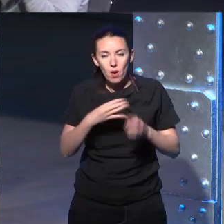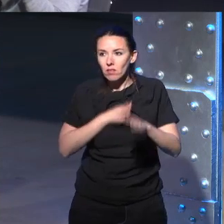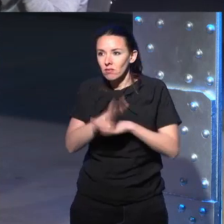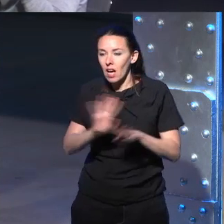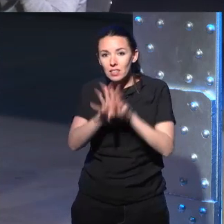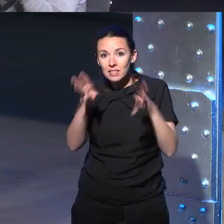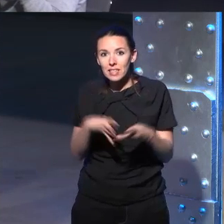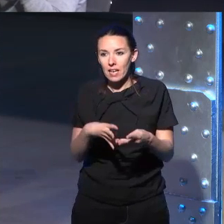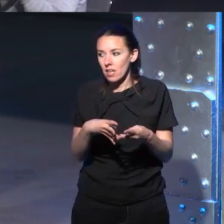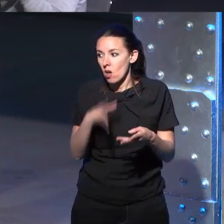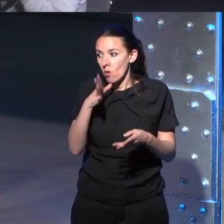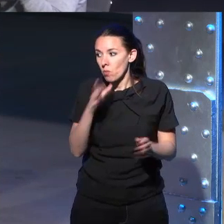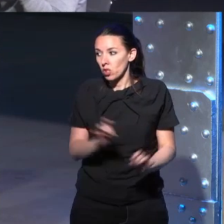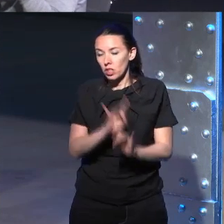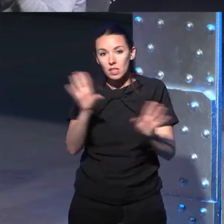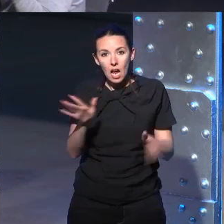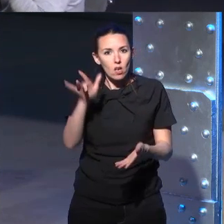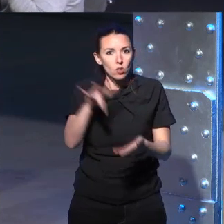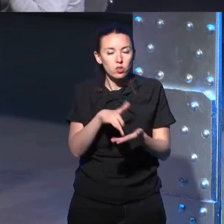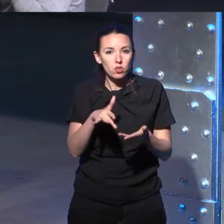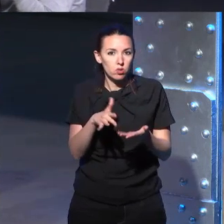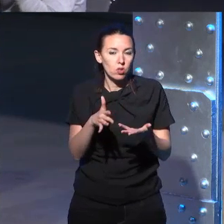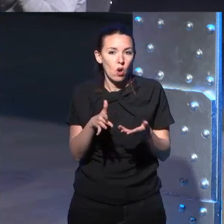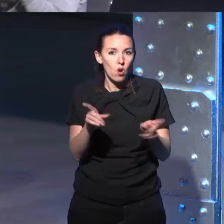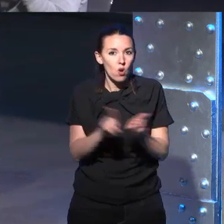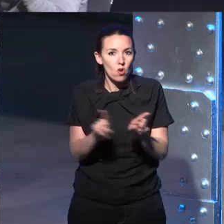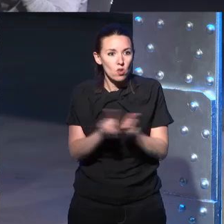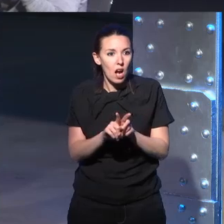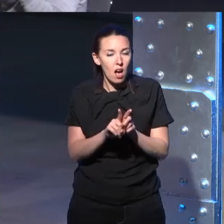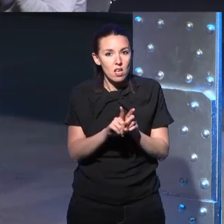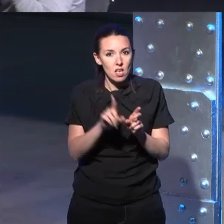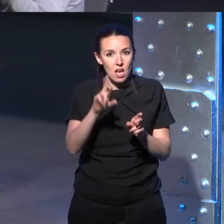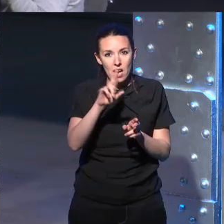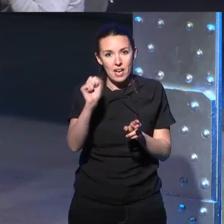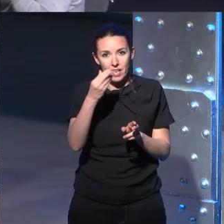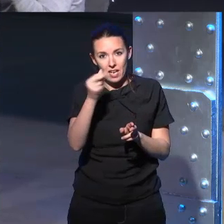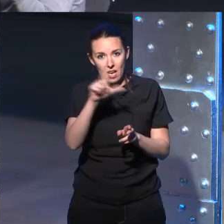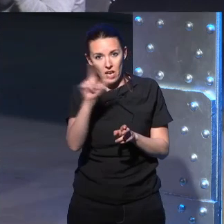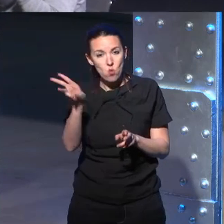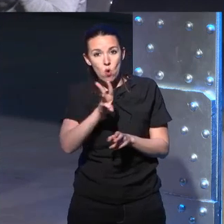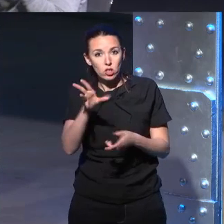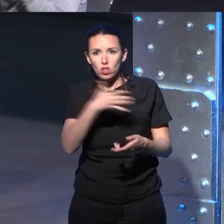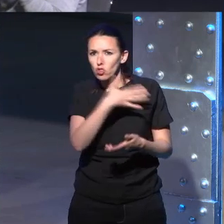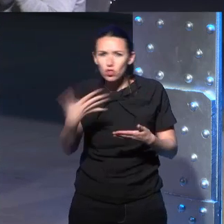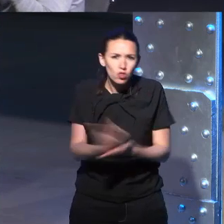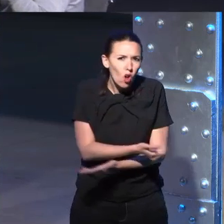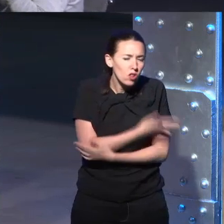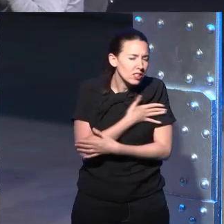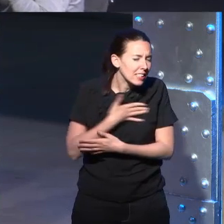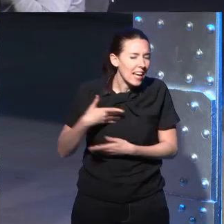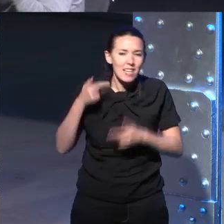Internet. Porque claro, el póster de Raquel Welch, ese lo hemos tenido, o lo hemos querido tener